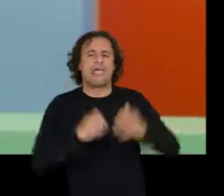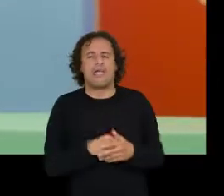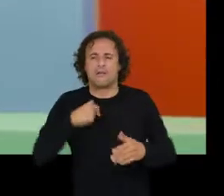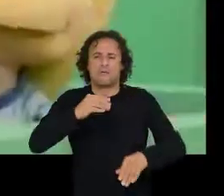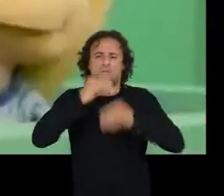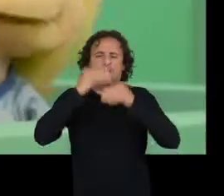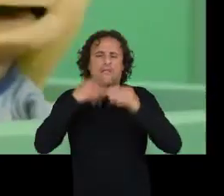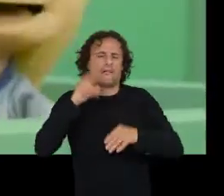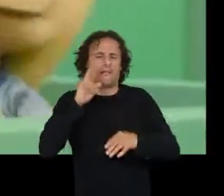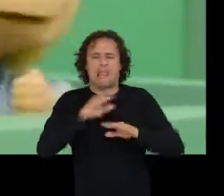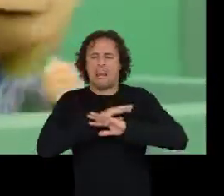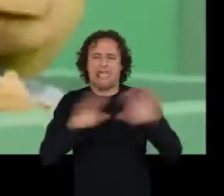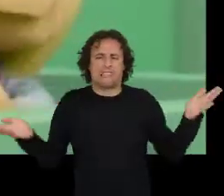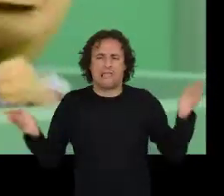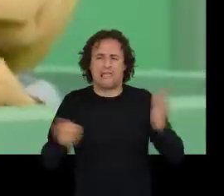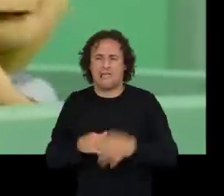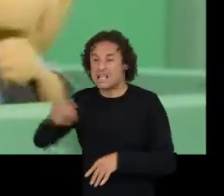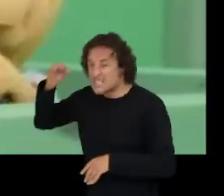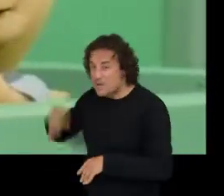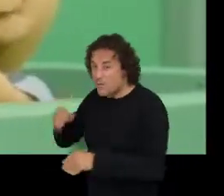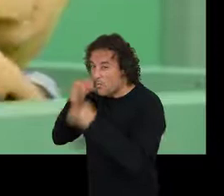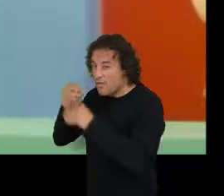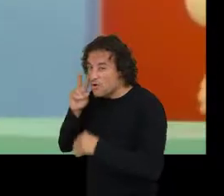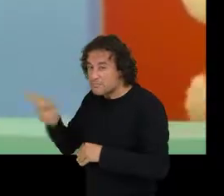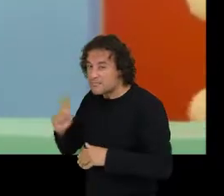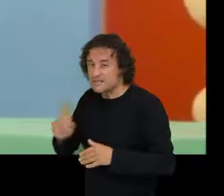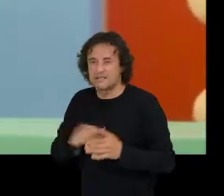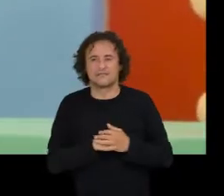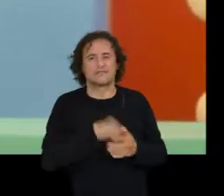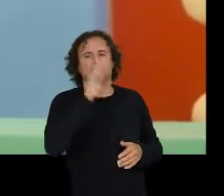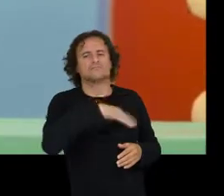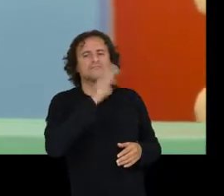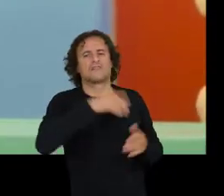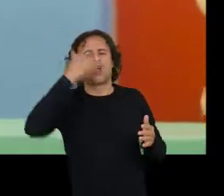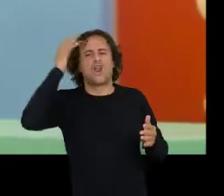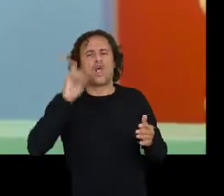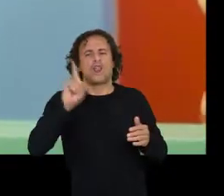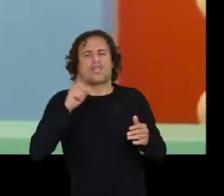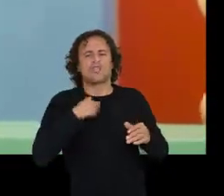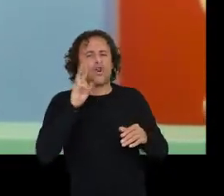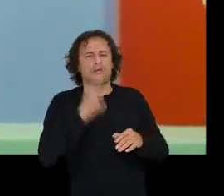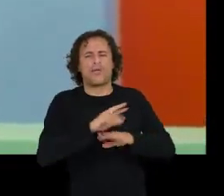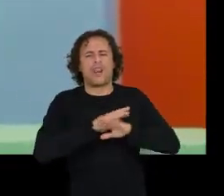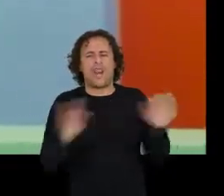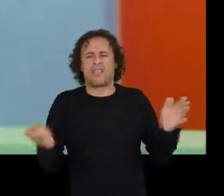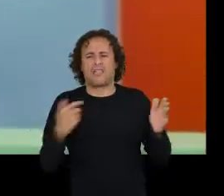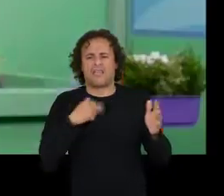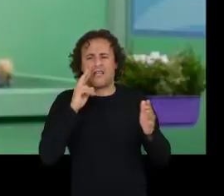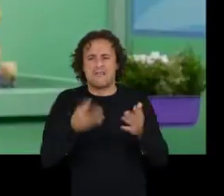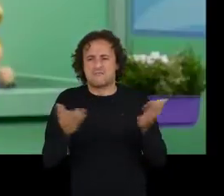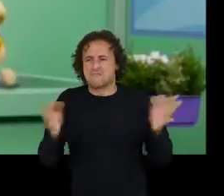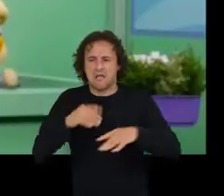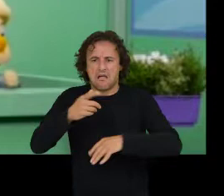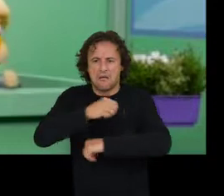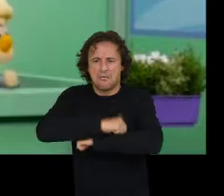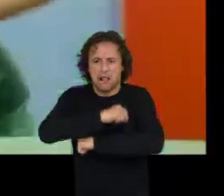bocadillo ningún. Oi, seguro que non ves un bocadillo. Oi, Loli, eu non vexo bocadillos por ningunha parte. Oi, o balcón, ti